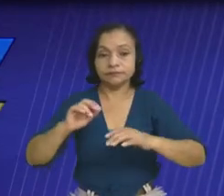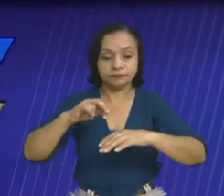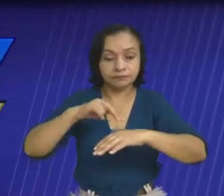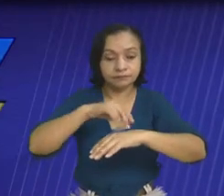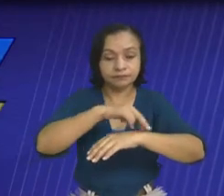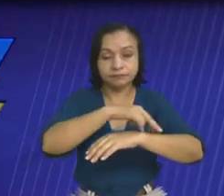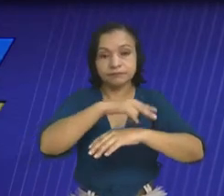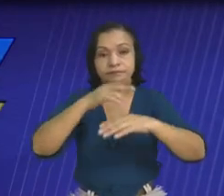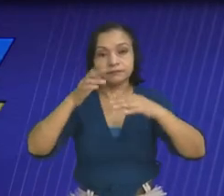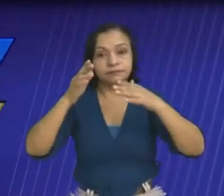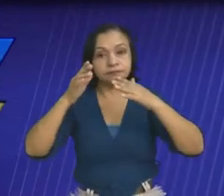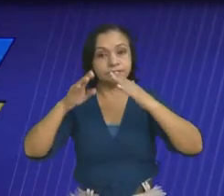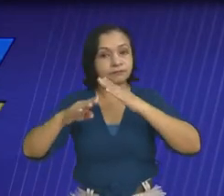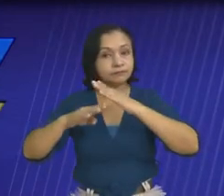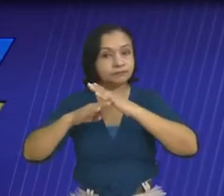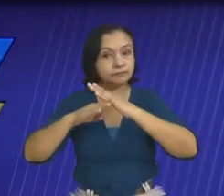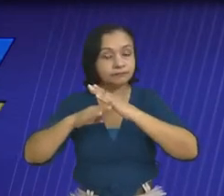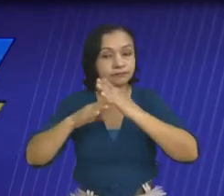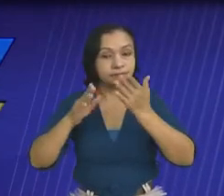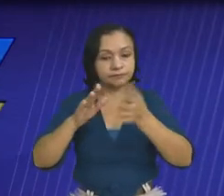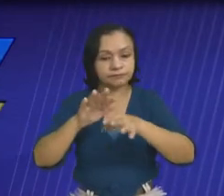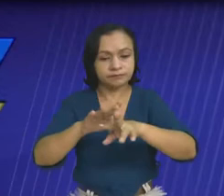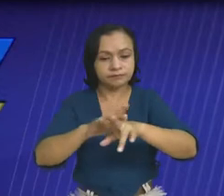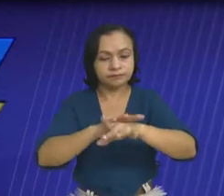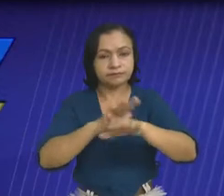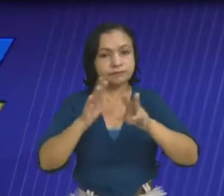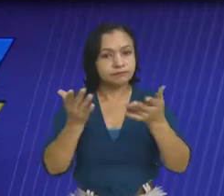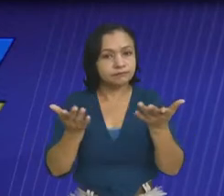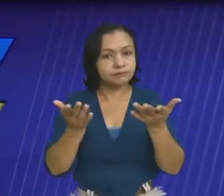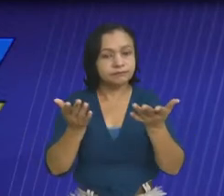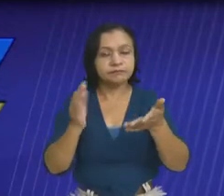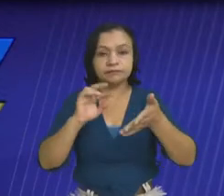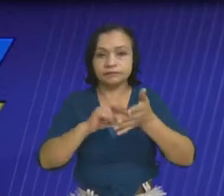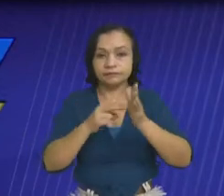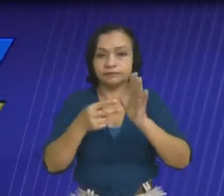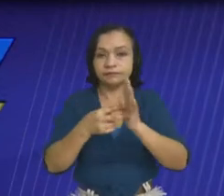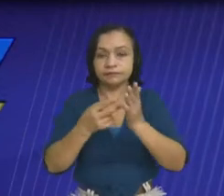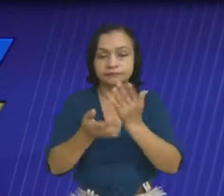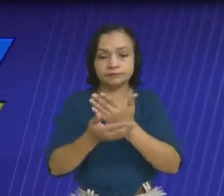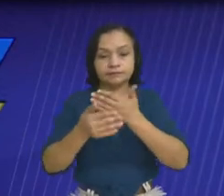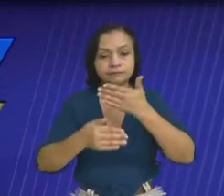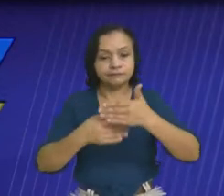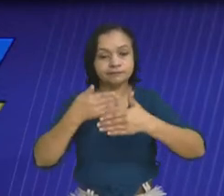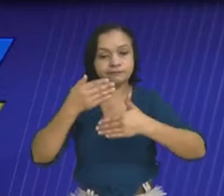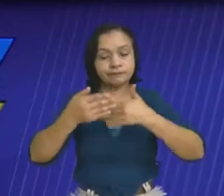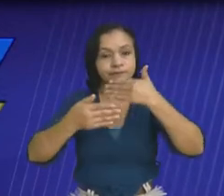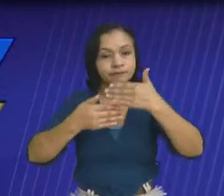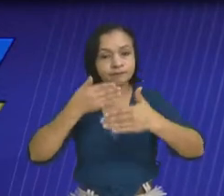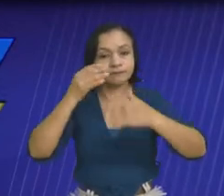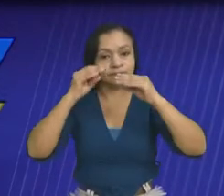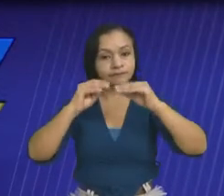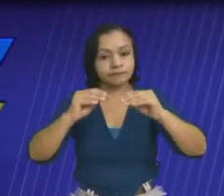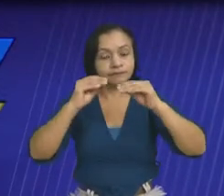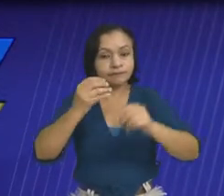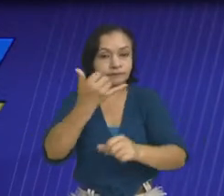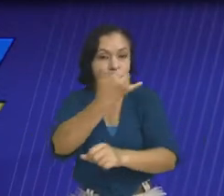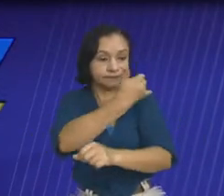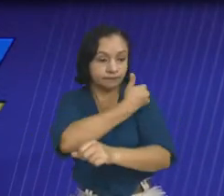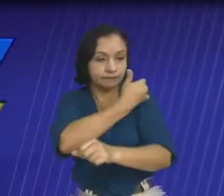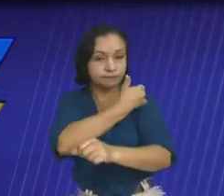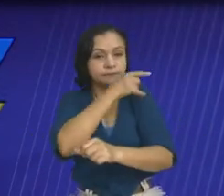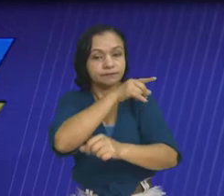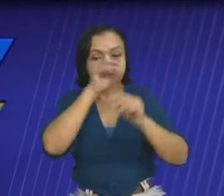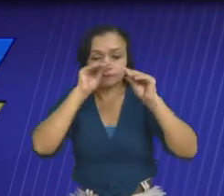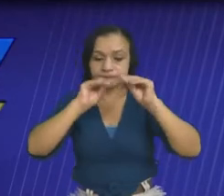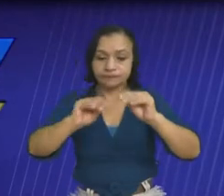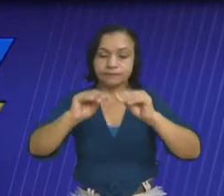restringen la parte sensorial de sentir. Claro. Y eso significa todo un proceso de terapias que se brindan en este hospital para que las